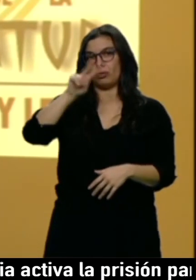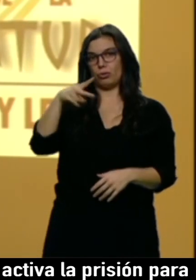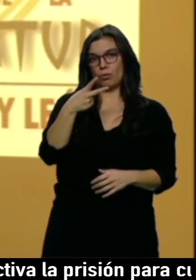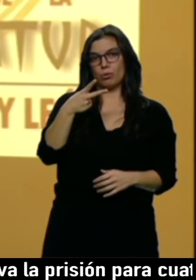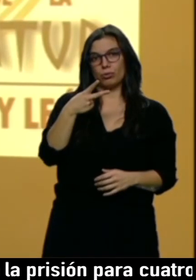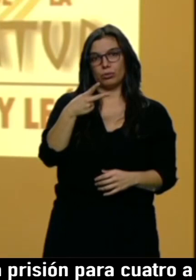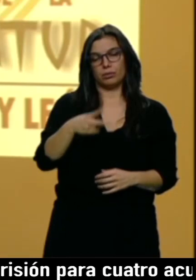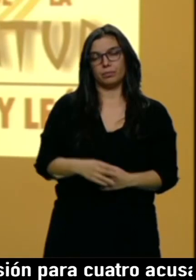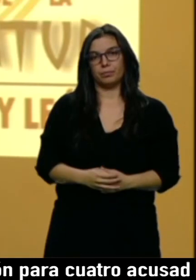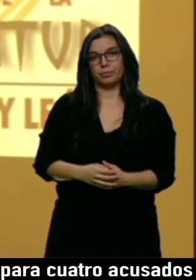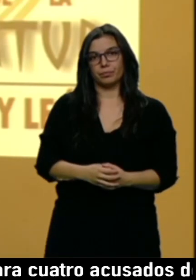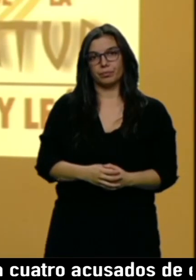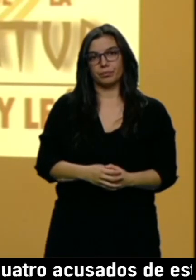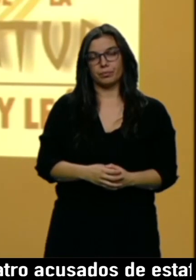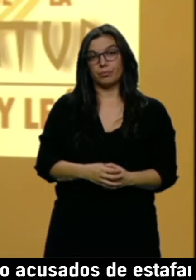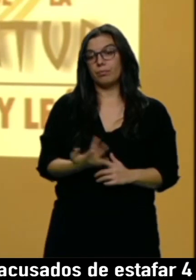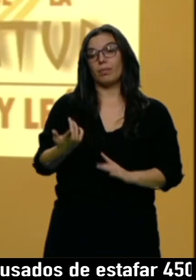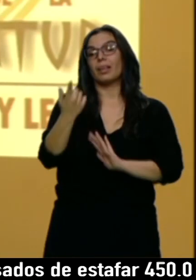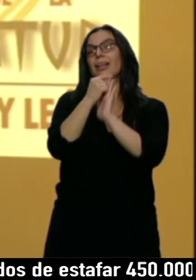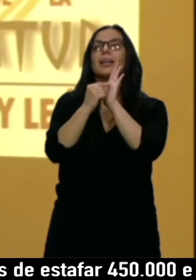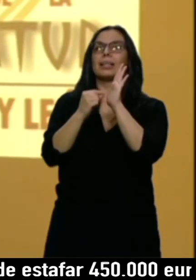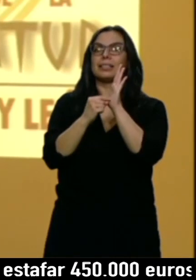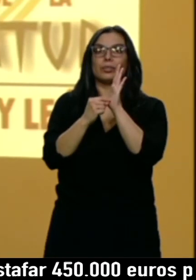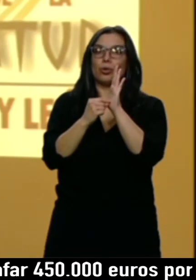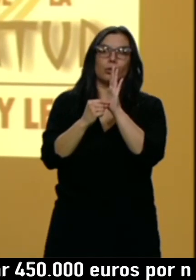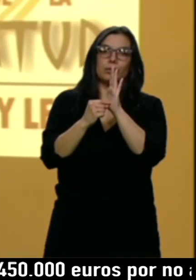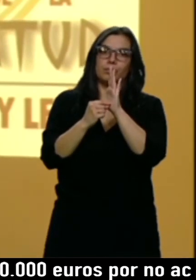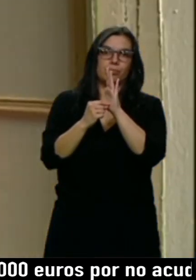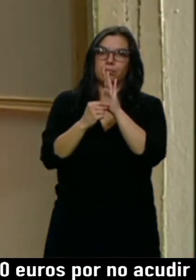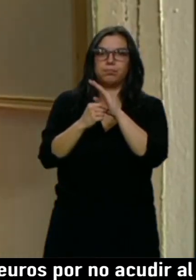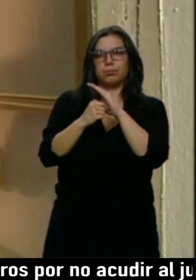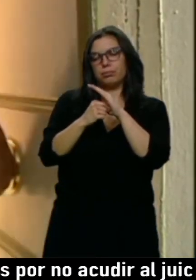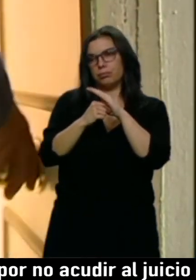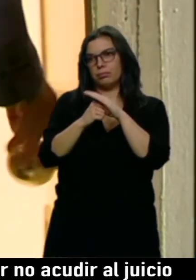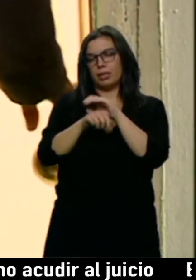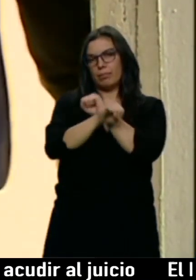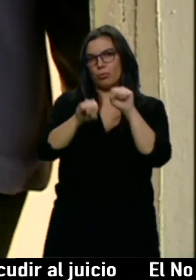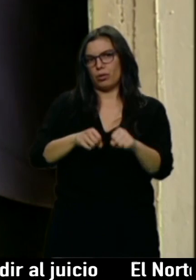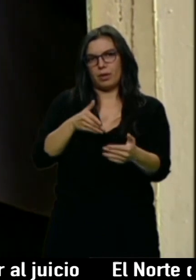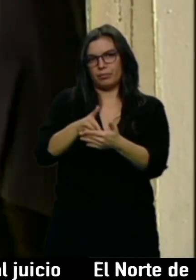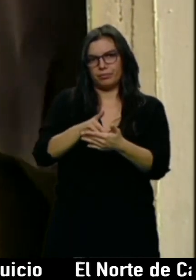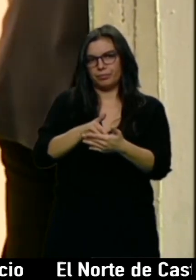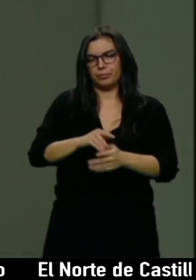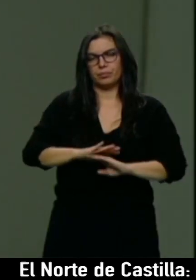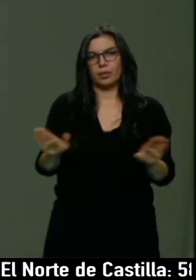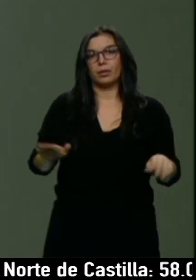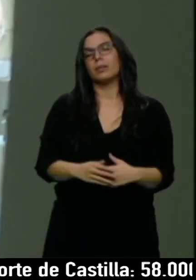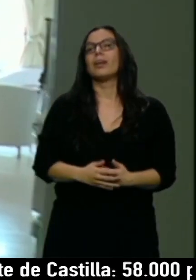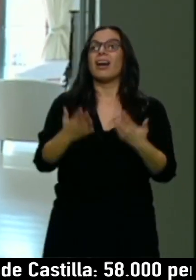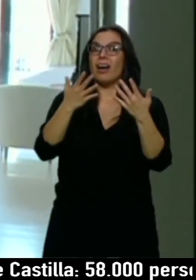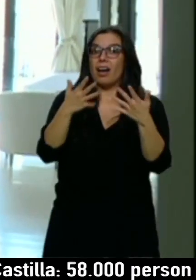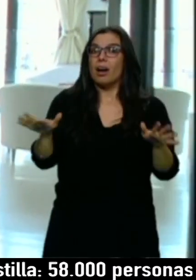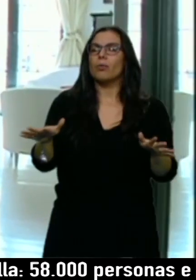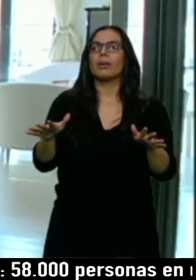Y los requisitos son casi inviables. Y eso a pesar de que no se pide un mínimo